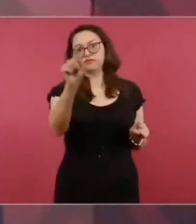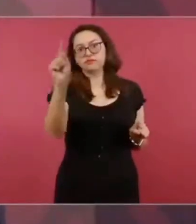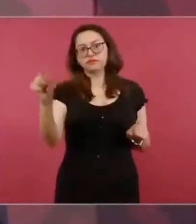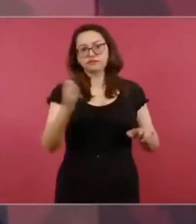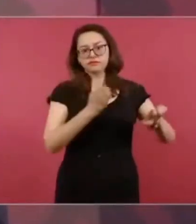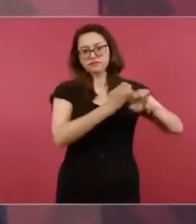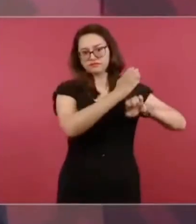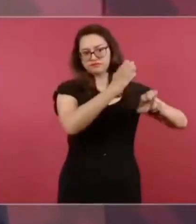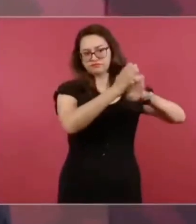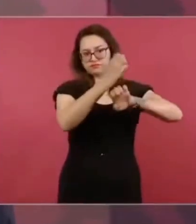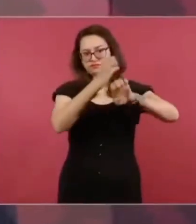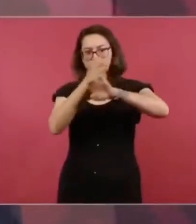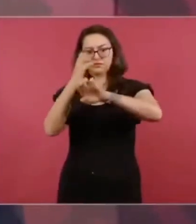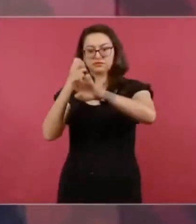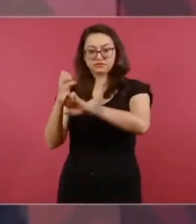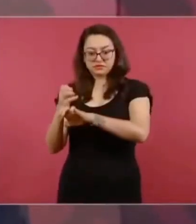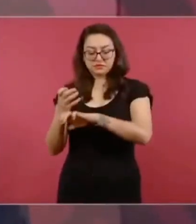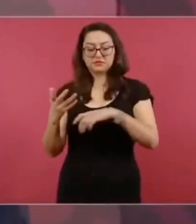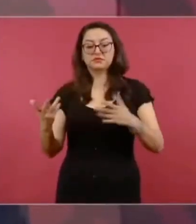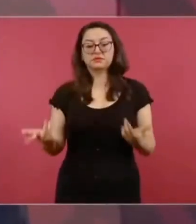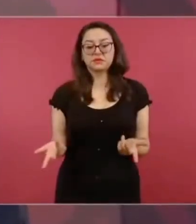les conocía.